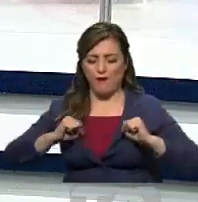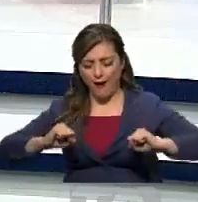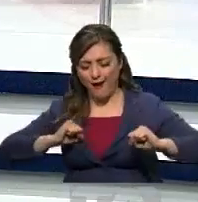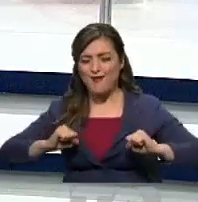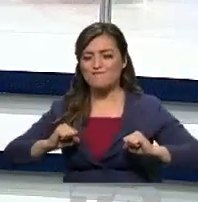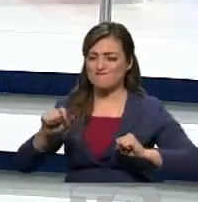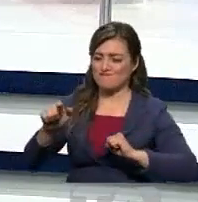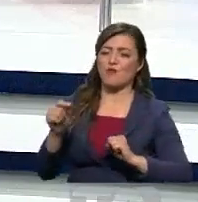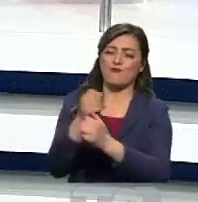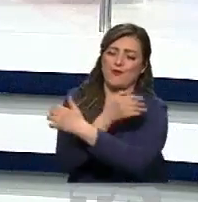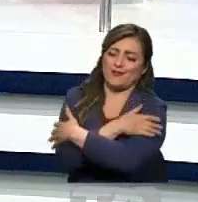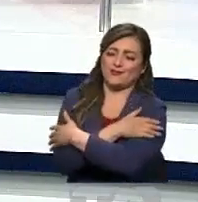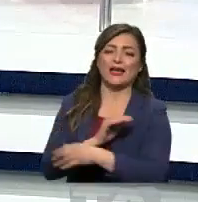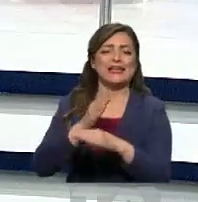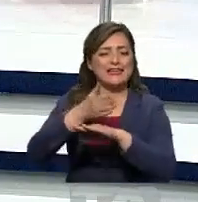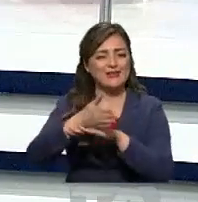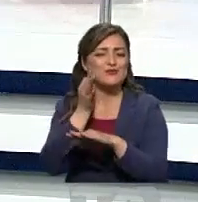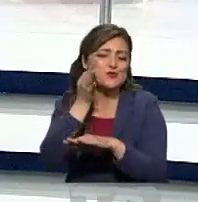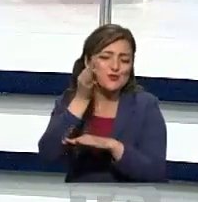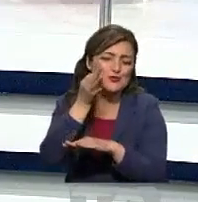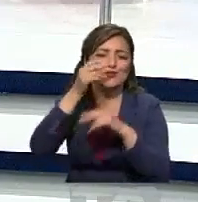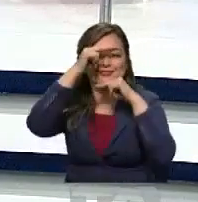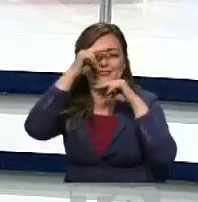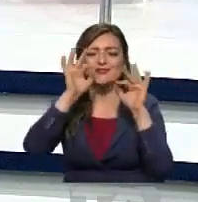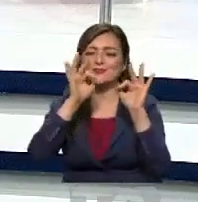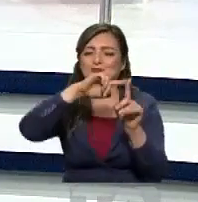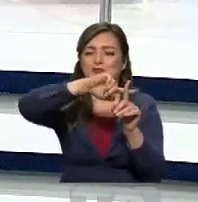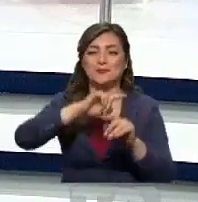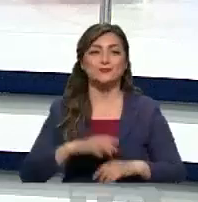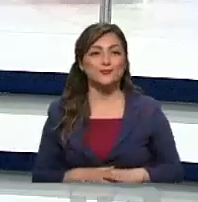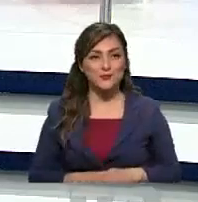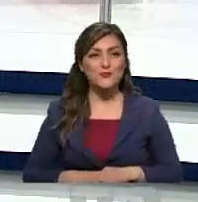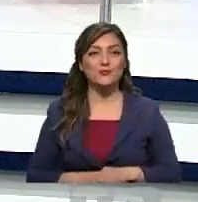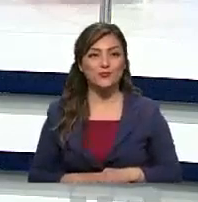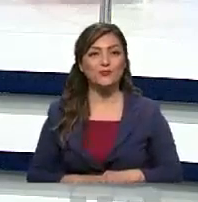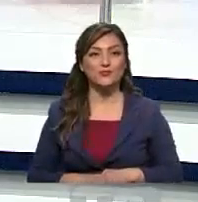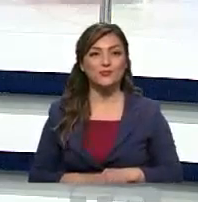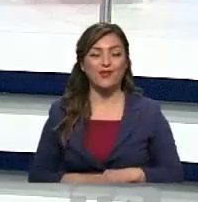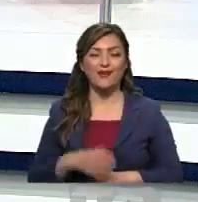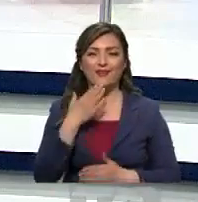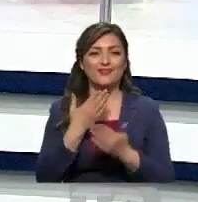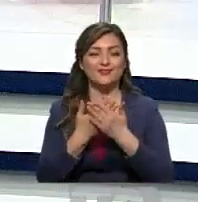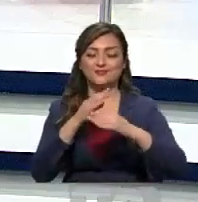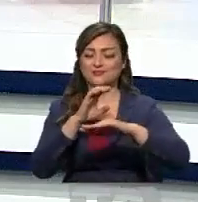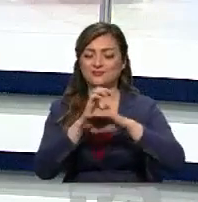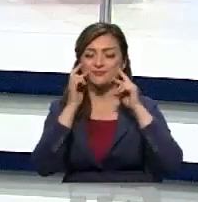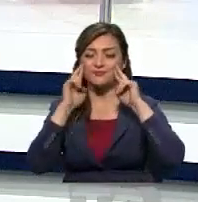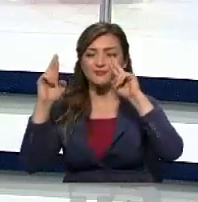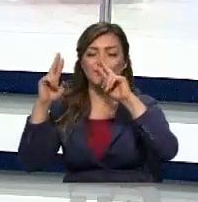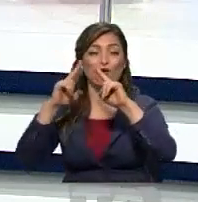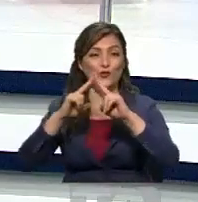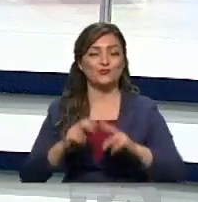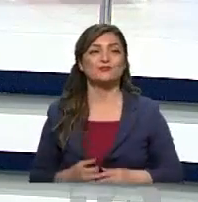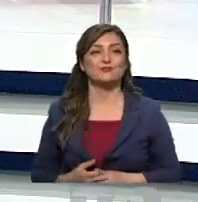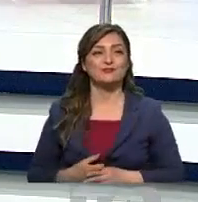tendremos noticias muy buenas y muy positivas más adelante, así que desde aquí muchísimas gracias por dejar el nombre de nuestro país en